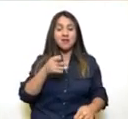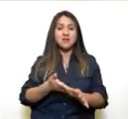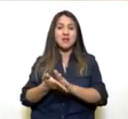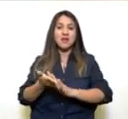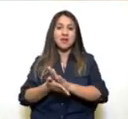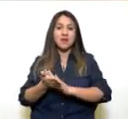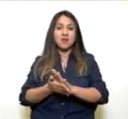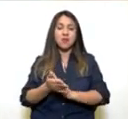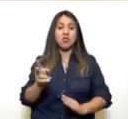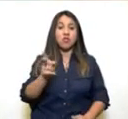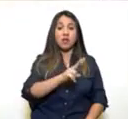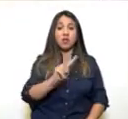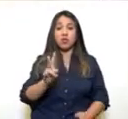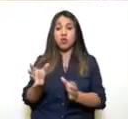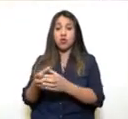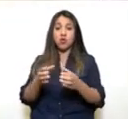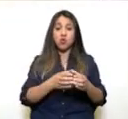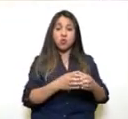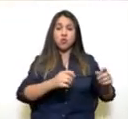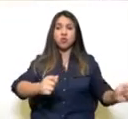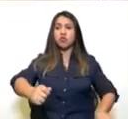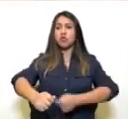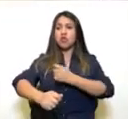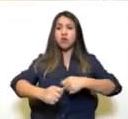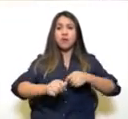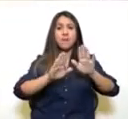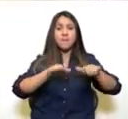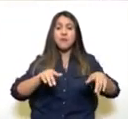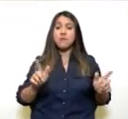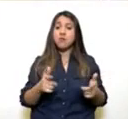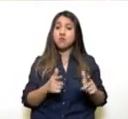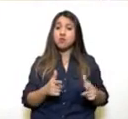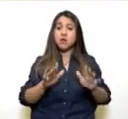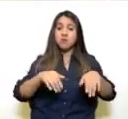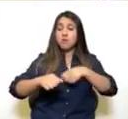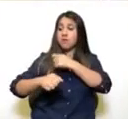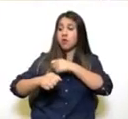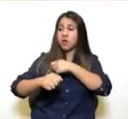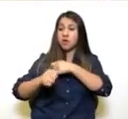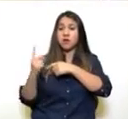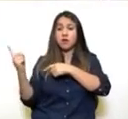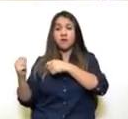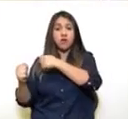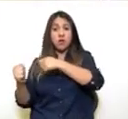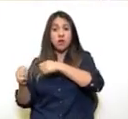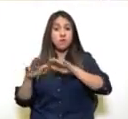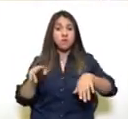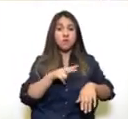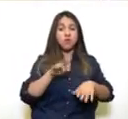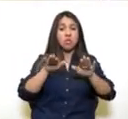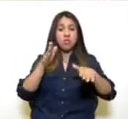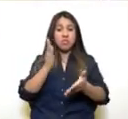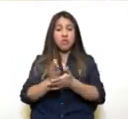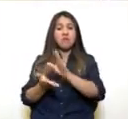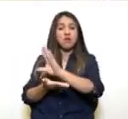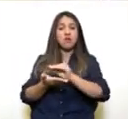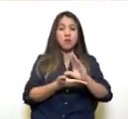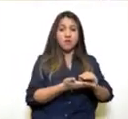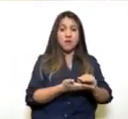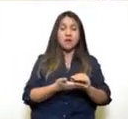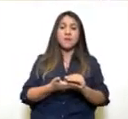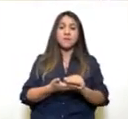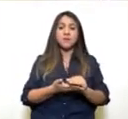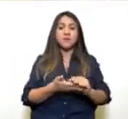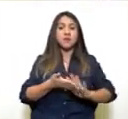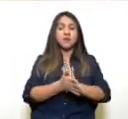de ambas orquestas que tocan los mismos instrumentos se tiene que reproducir los destinos de este